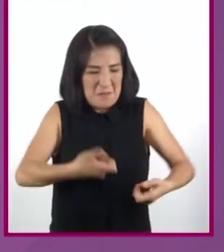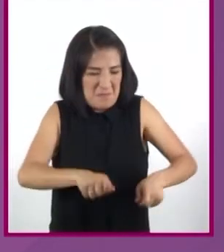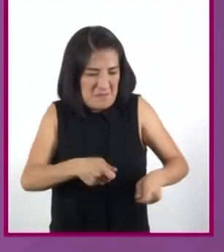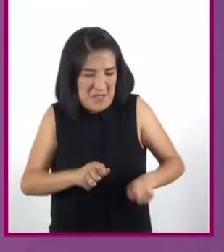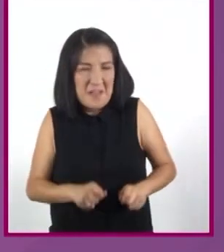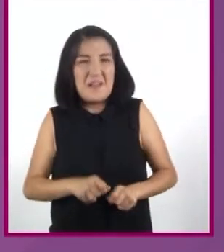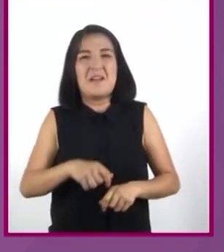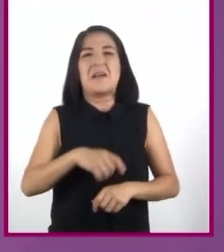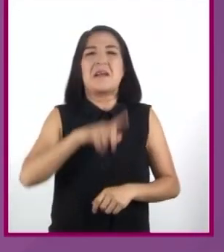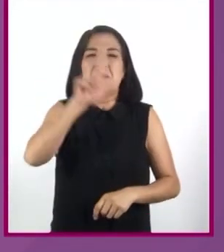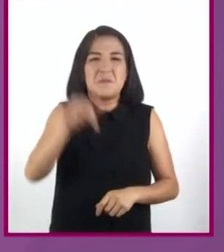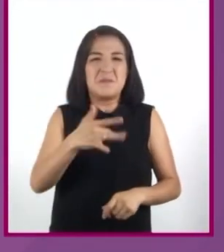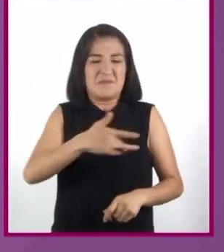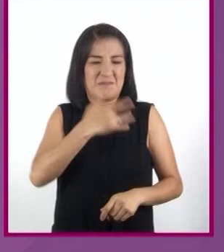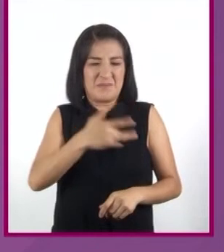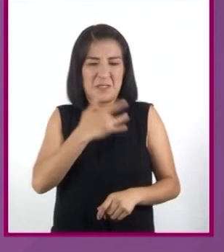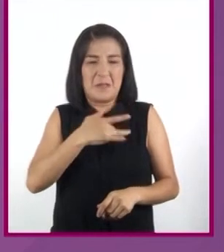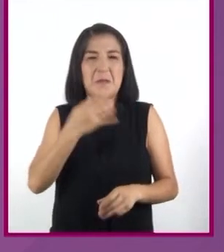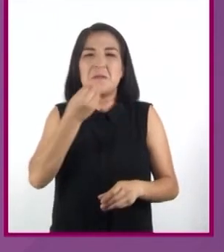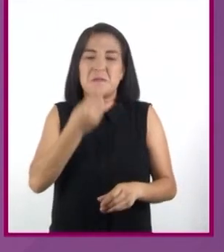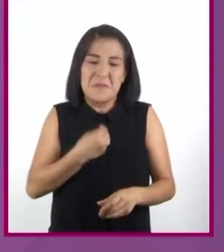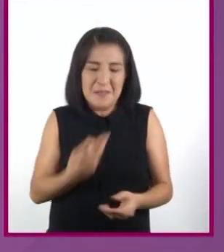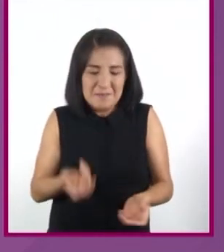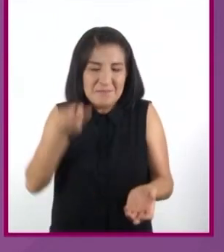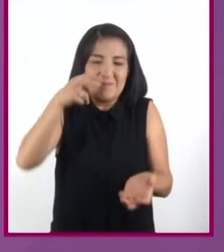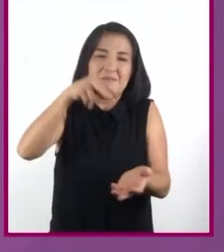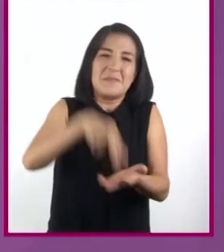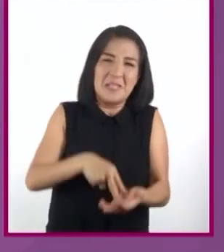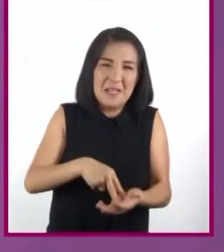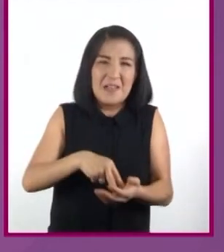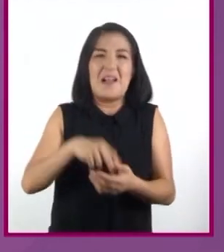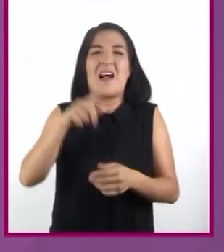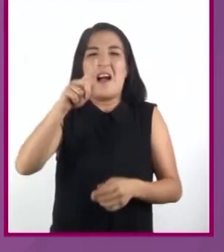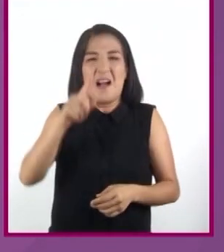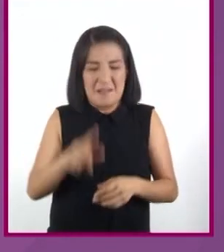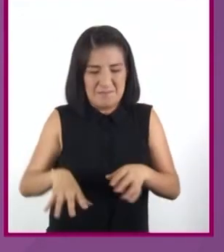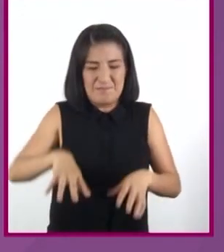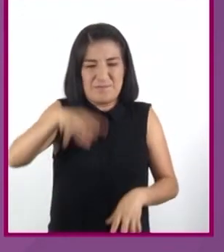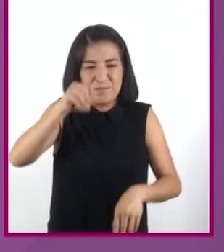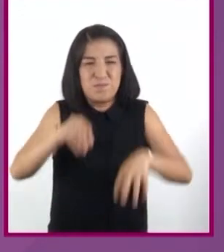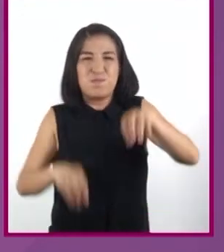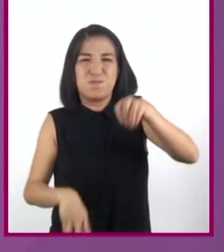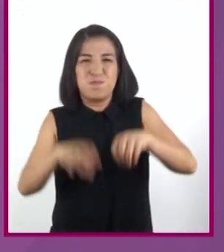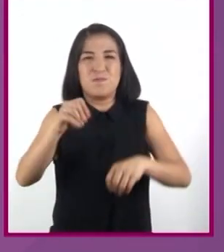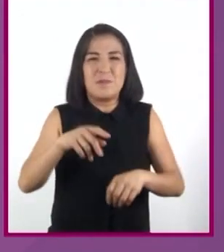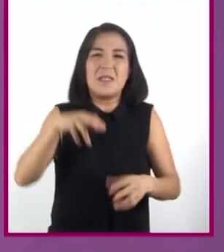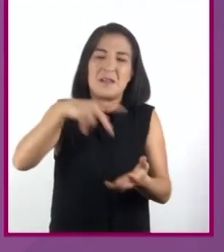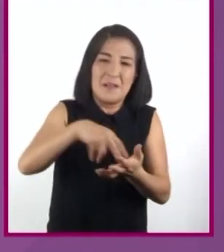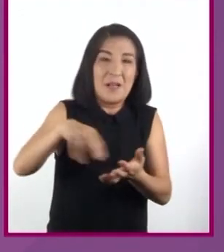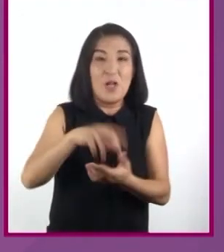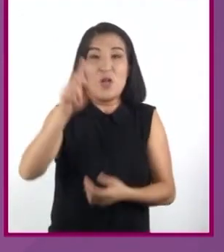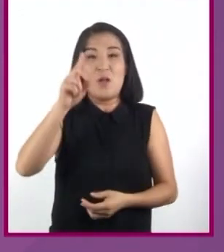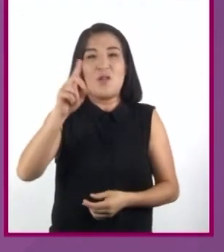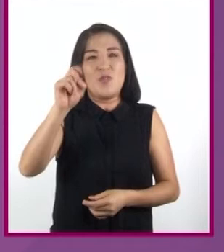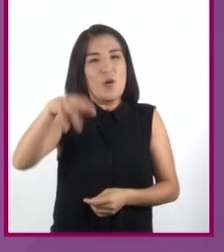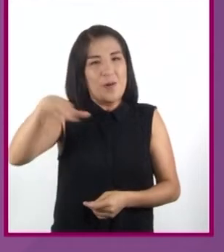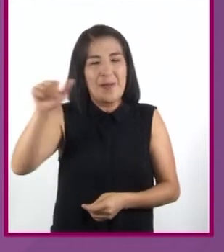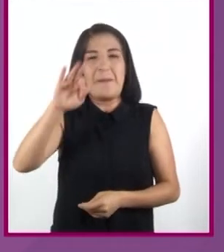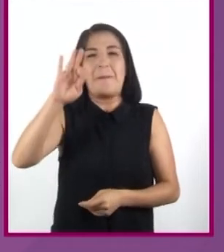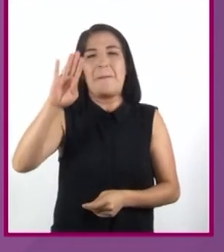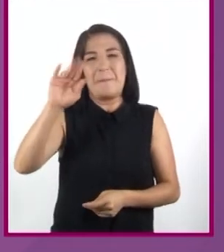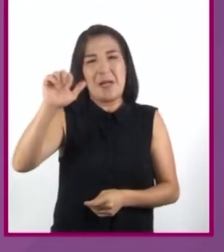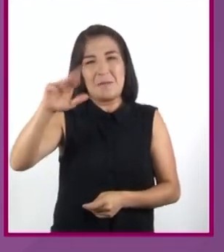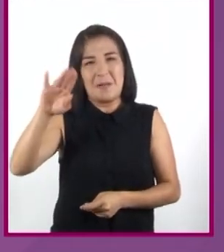muslos, alternativamente afincan en el limo del cauce largas palancas. Doña Bárbara, fragmento.